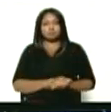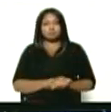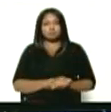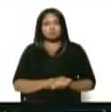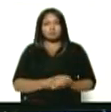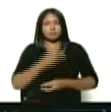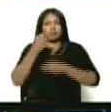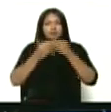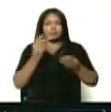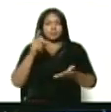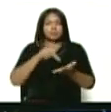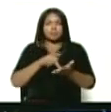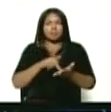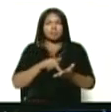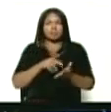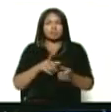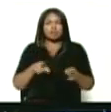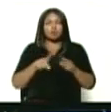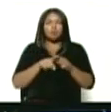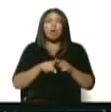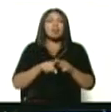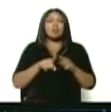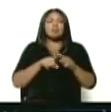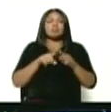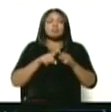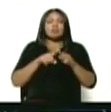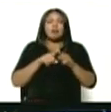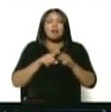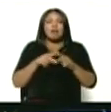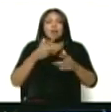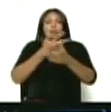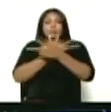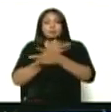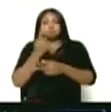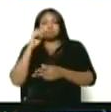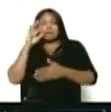hacerme presente a través de la videoconferencia